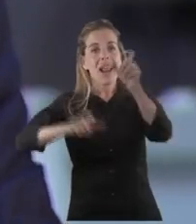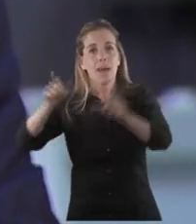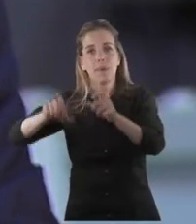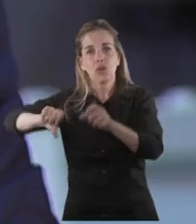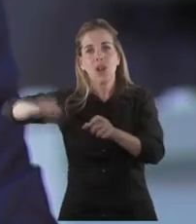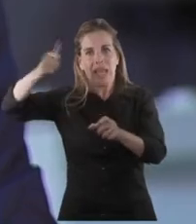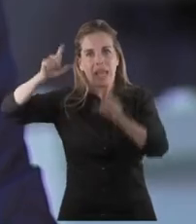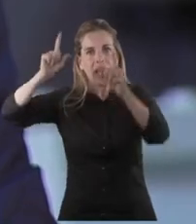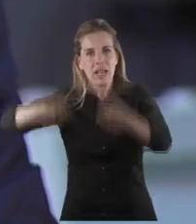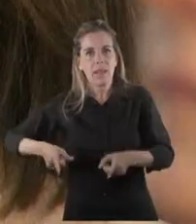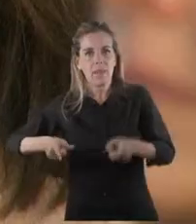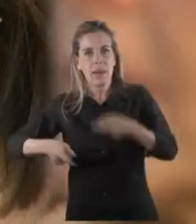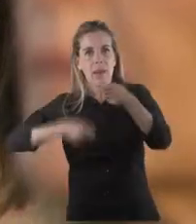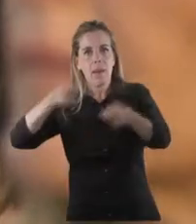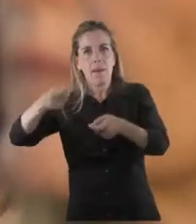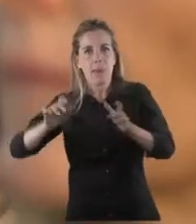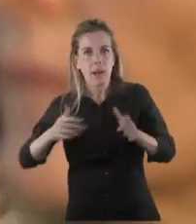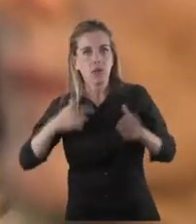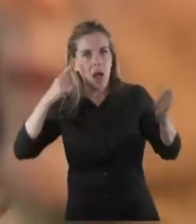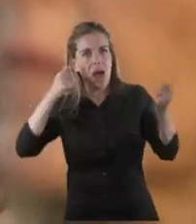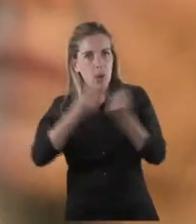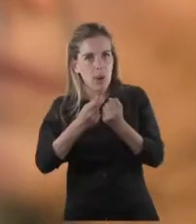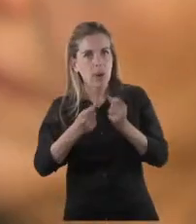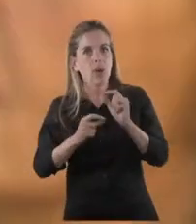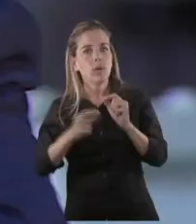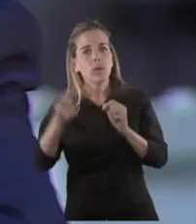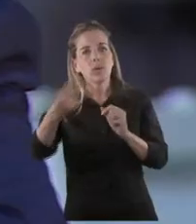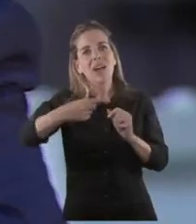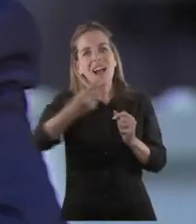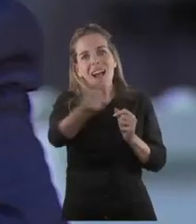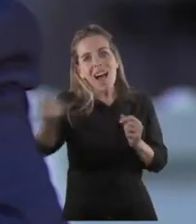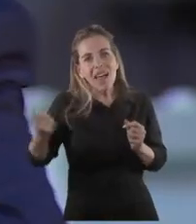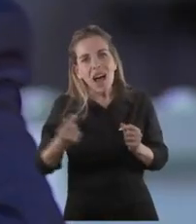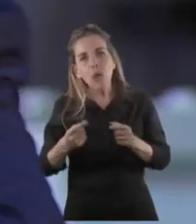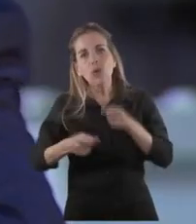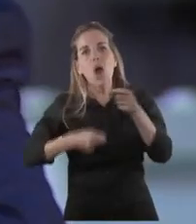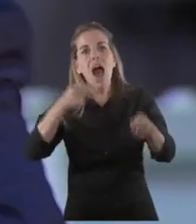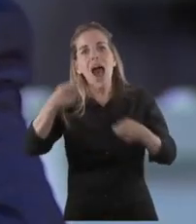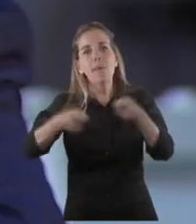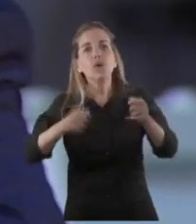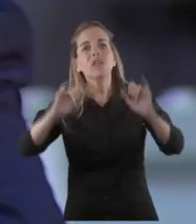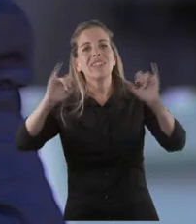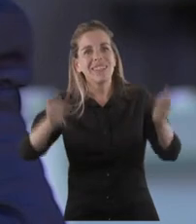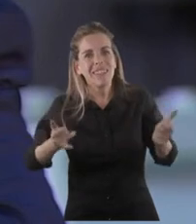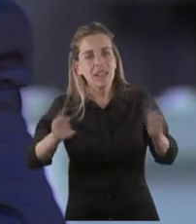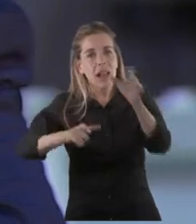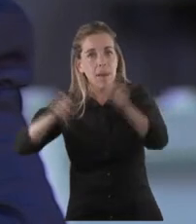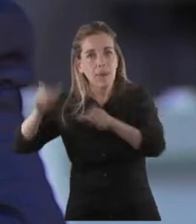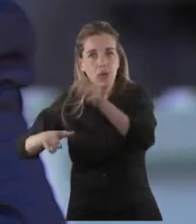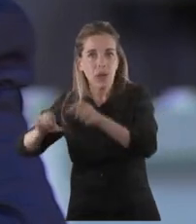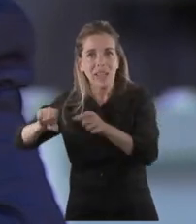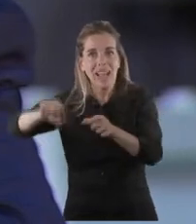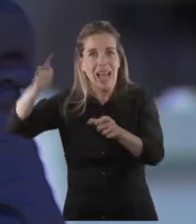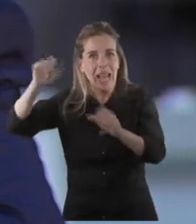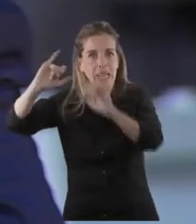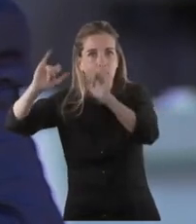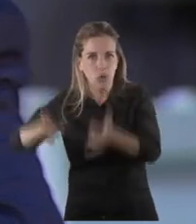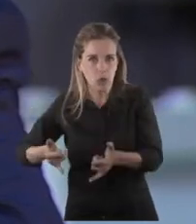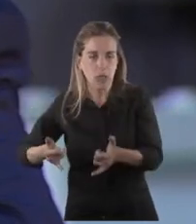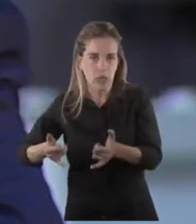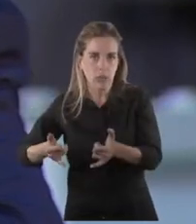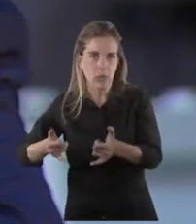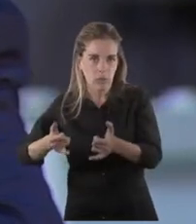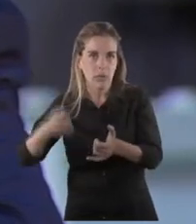Yo estoy de acuerdo que todos pongamos un poquito. También el que está ganando. También el que está